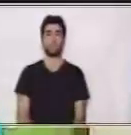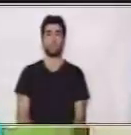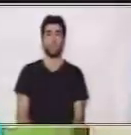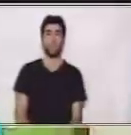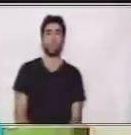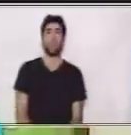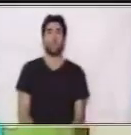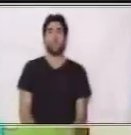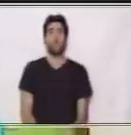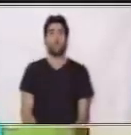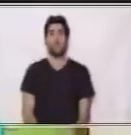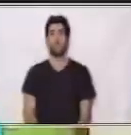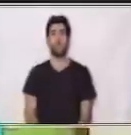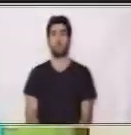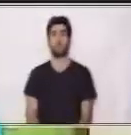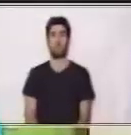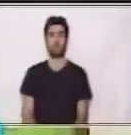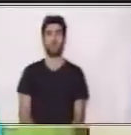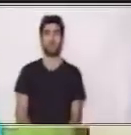Muy bien, siguiente ejemplo.